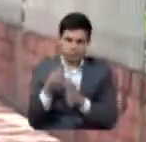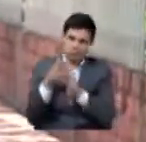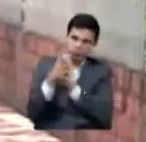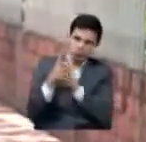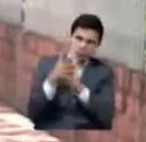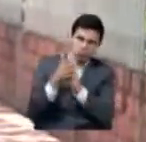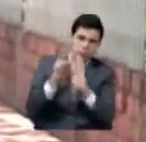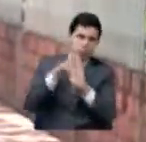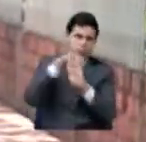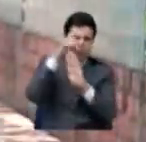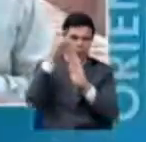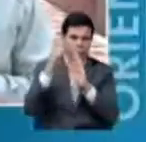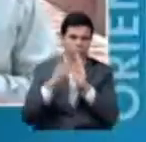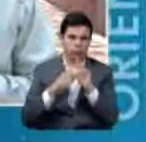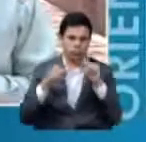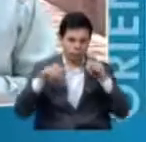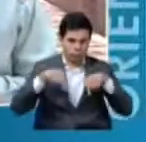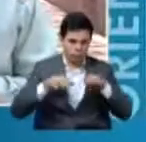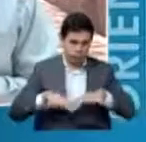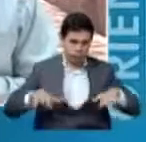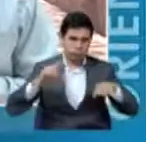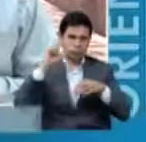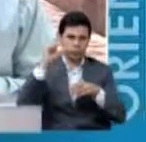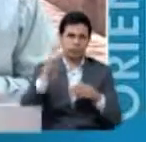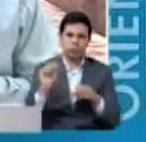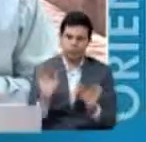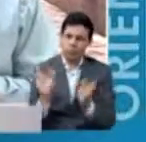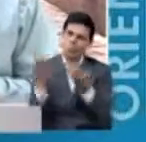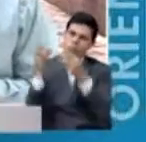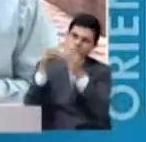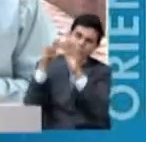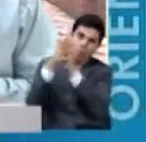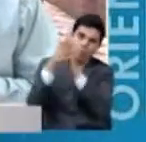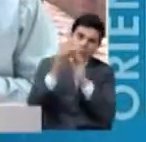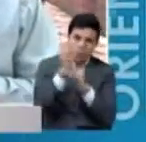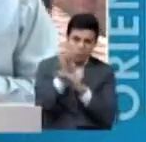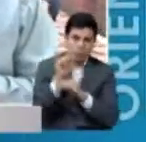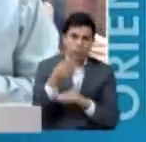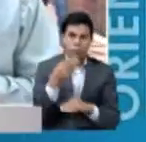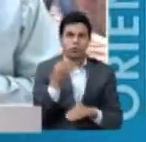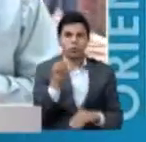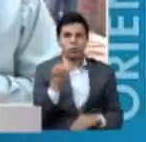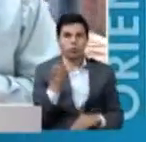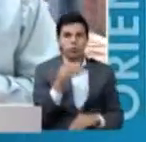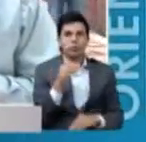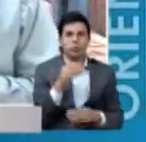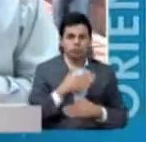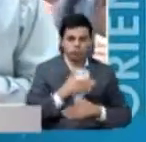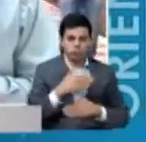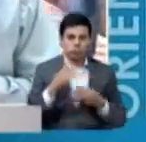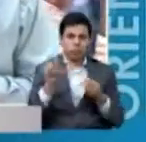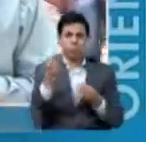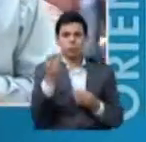lo que registramos desde la zona de frontera. Sigan ustedes con más de Oriente Noticias con la cámara de John Alviares. Informó Gustavo Ruiz. Muy buenas tardes.